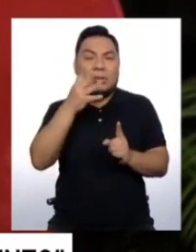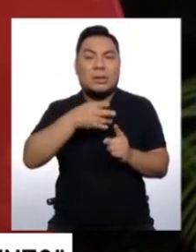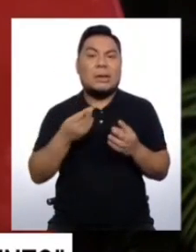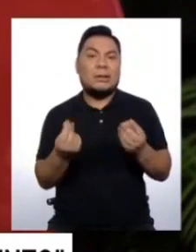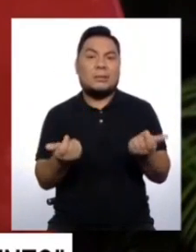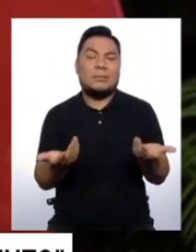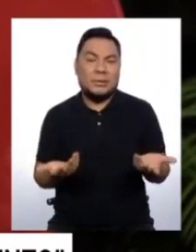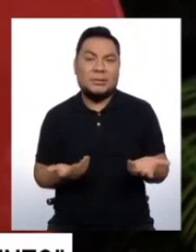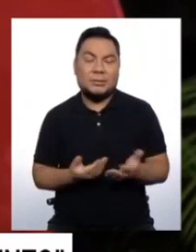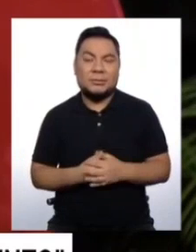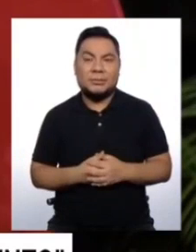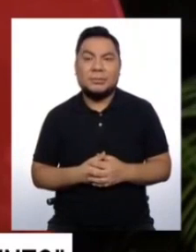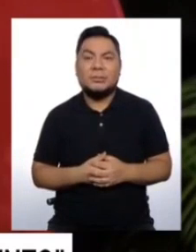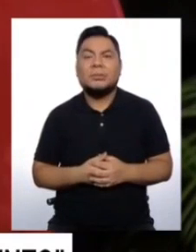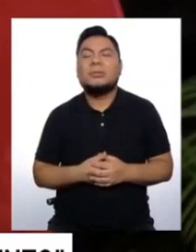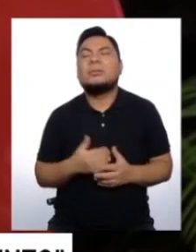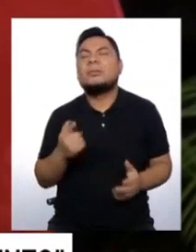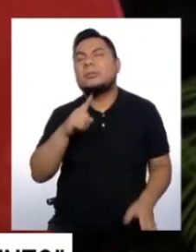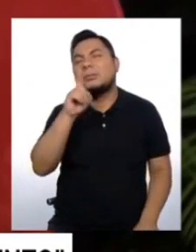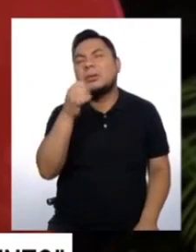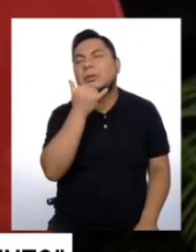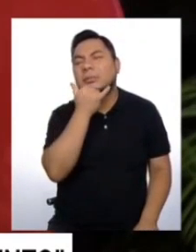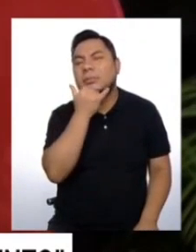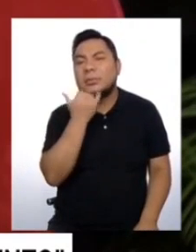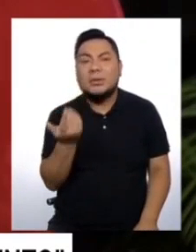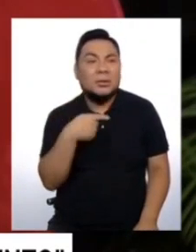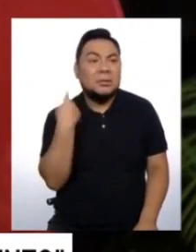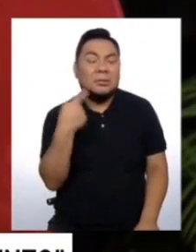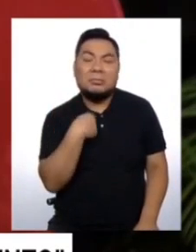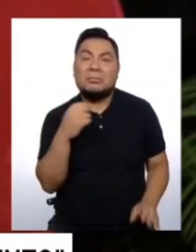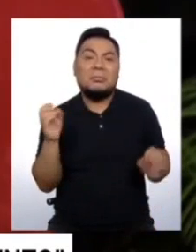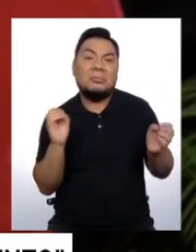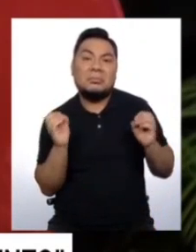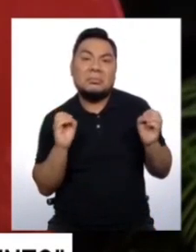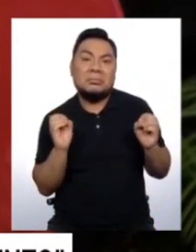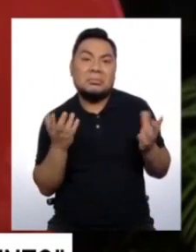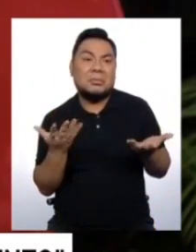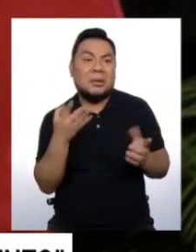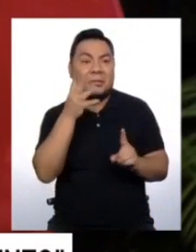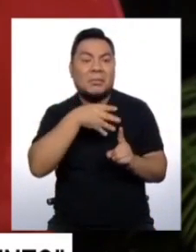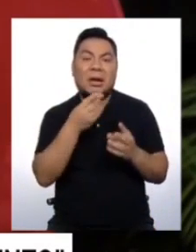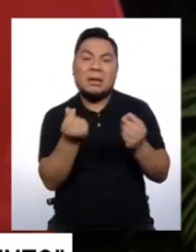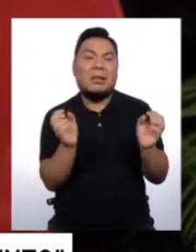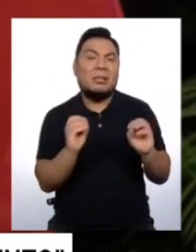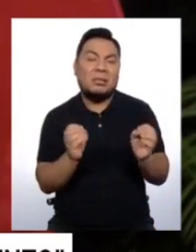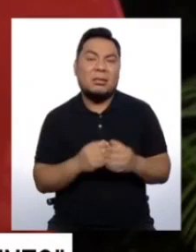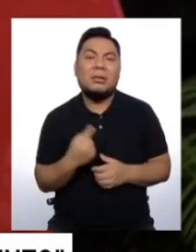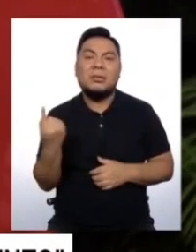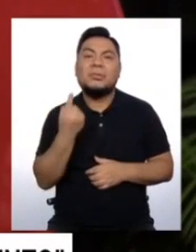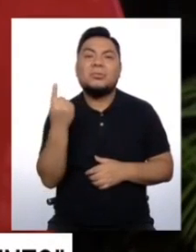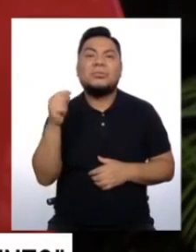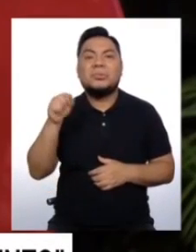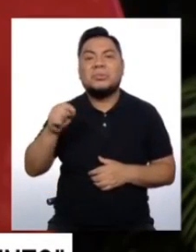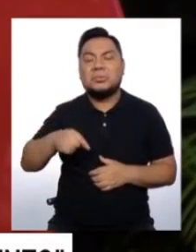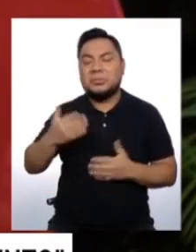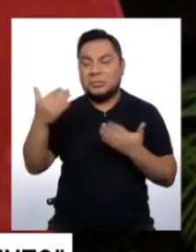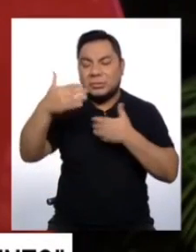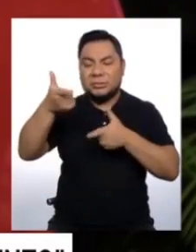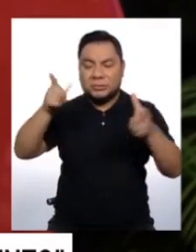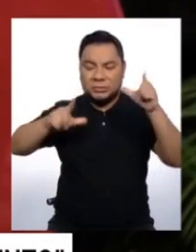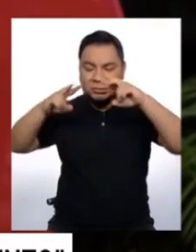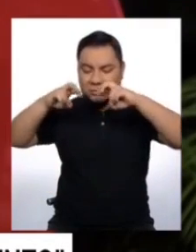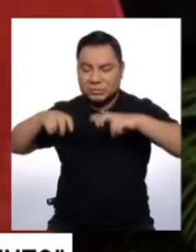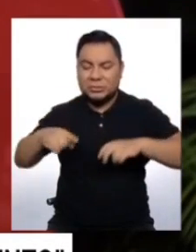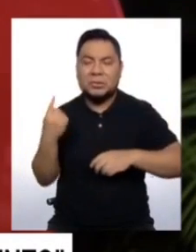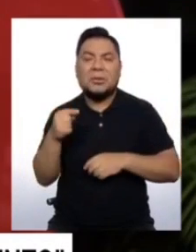rápidas. ¿Y qué pasaría si nosotros no hubiéramos hecho pruebas rápidas y nos hubiéramos quedado solamente con